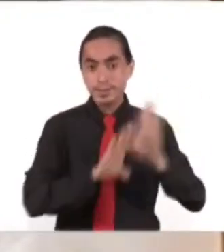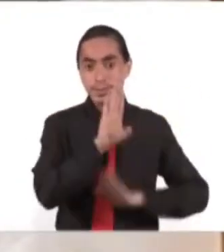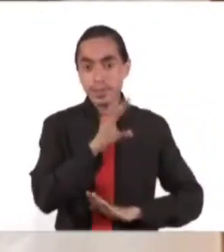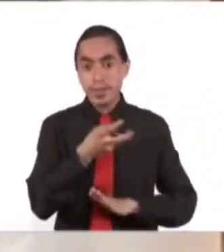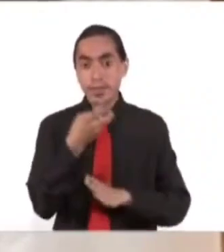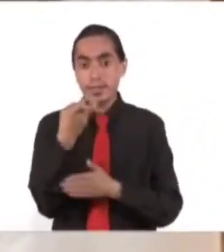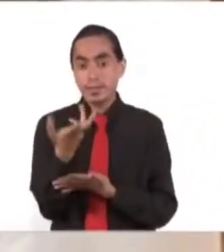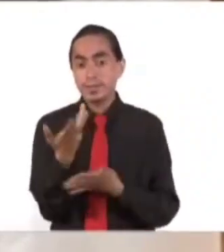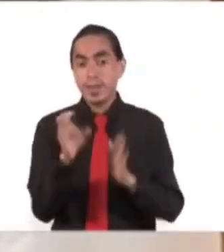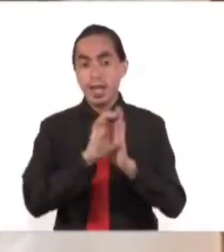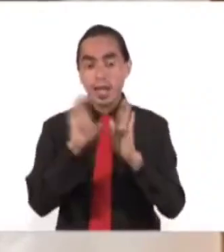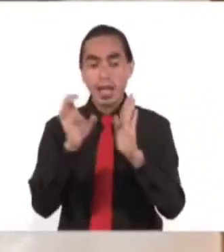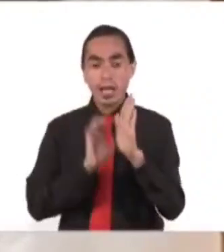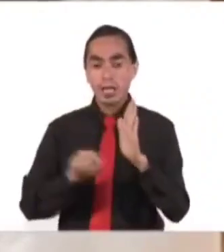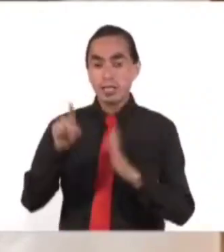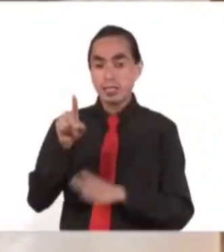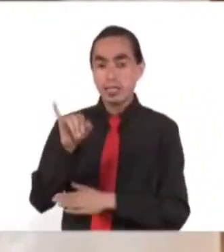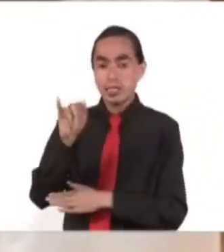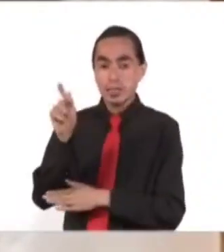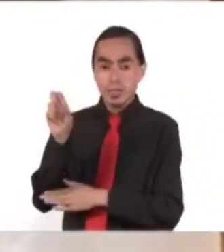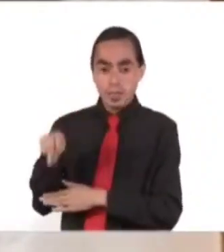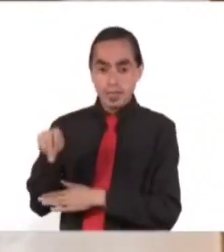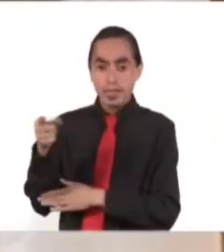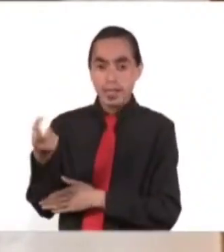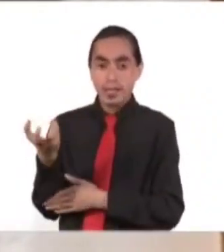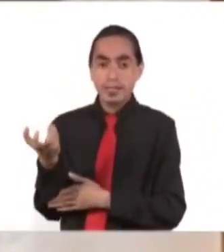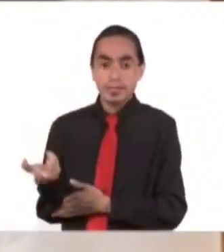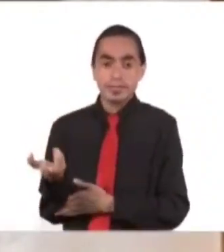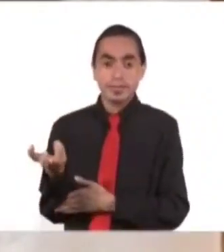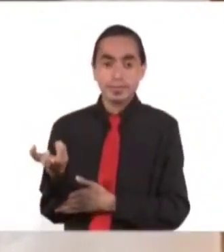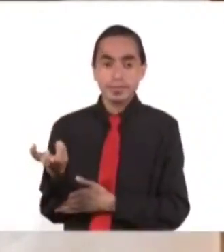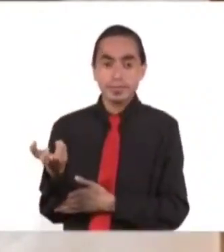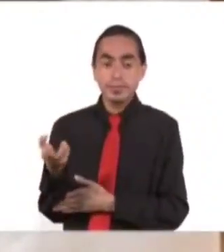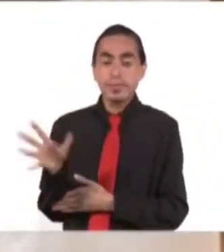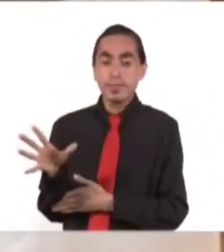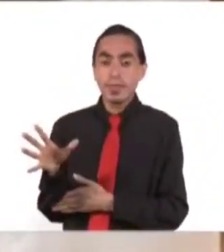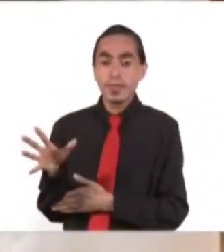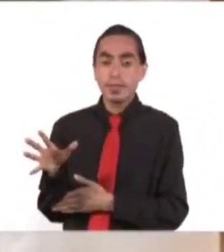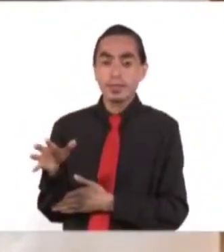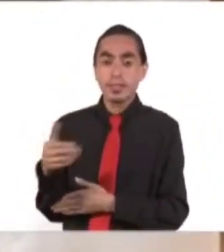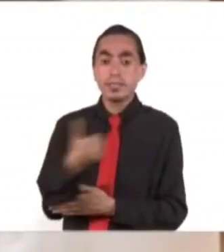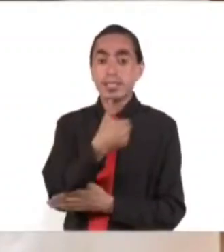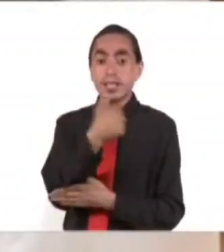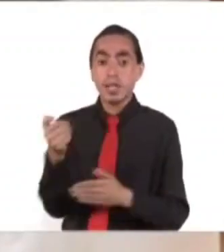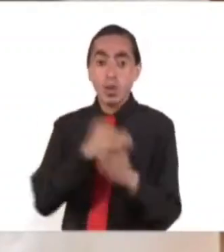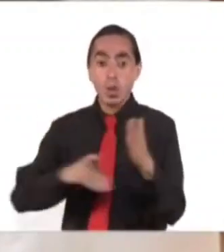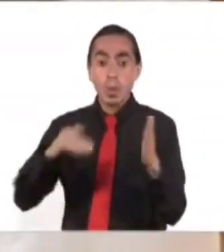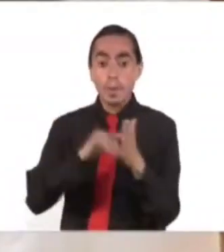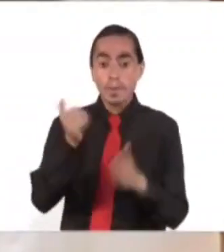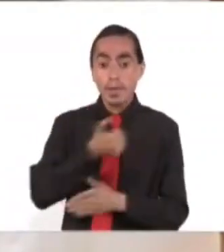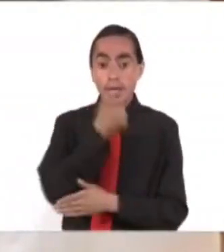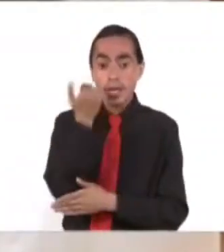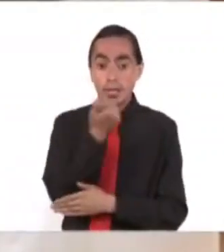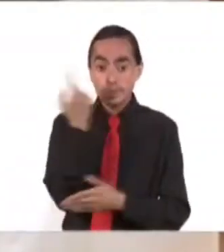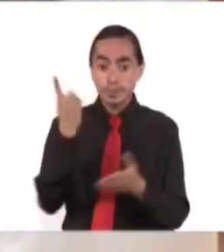ese papel, por ejemplo, para el Instituto Tecnológico Nacional, que tiene 600,000 estudiantes?